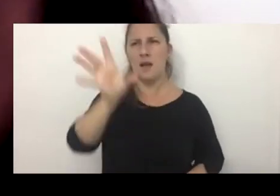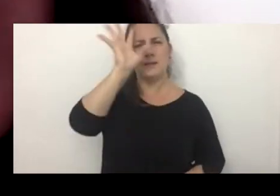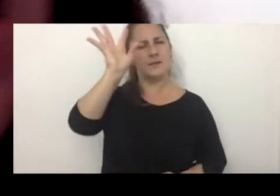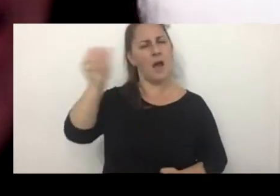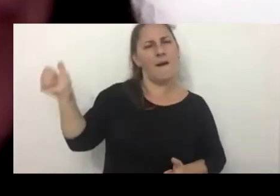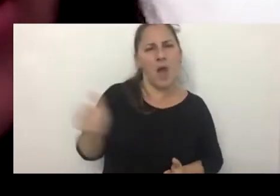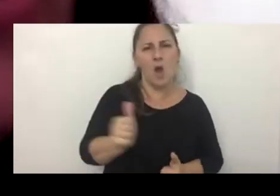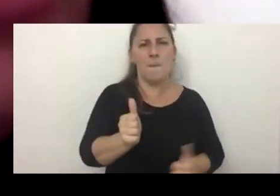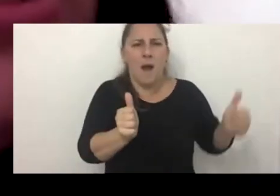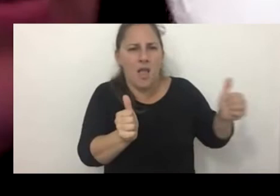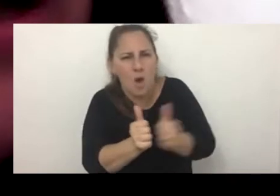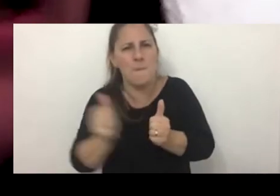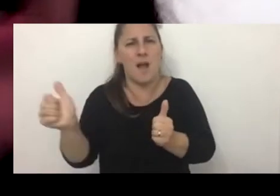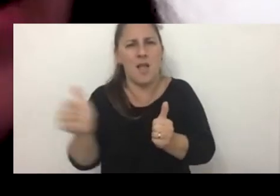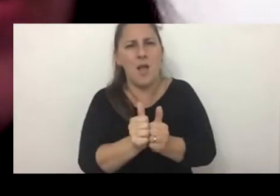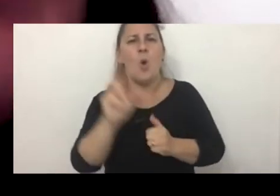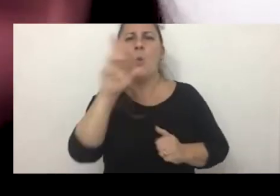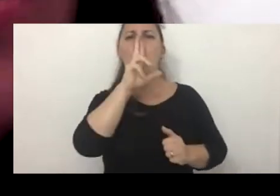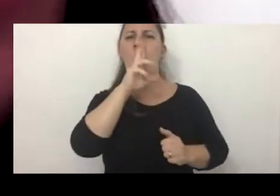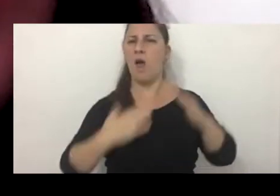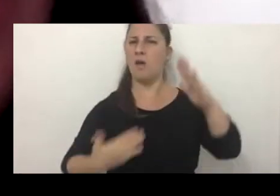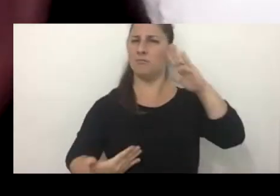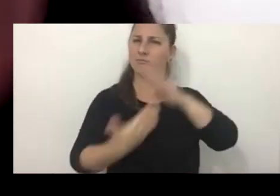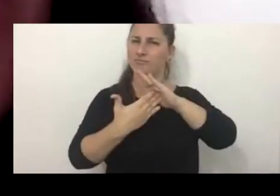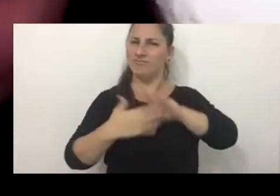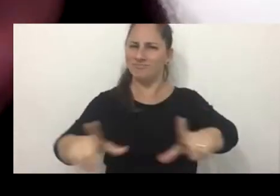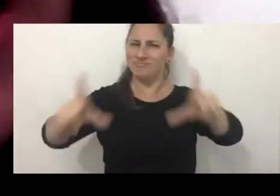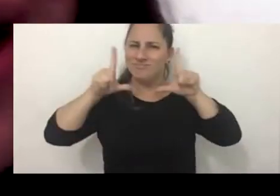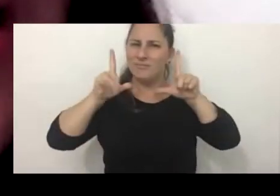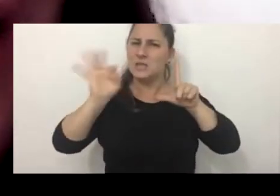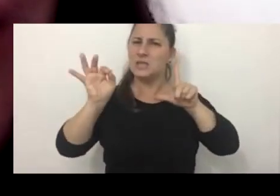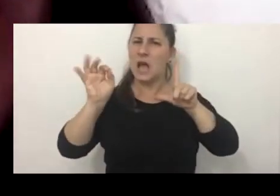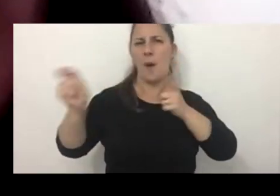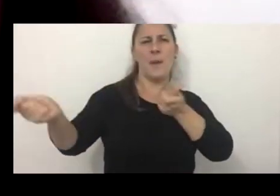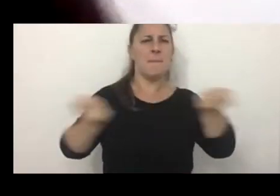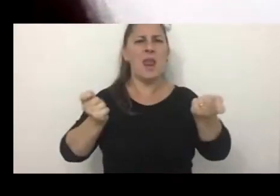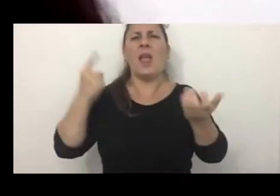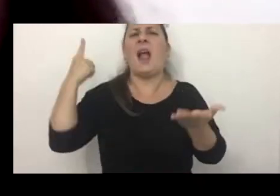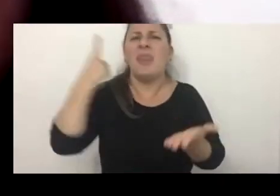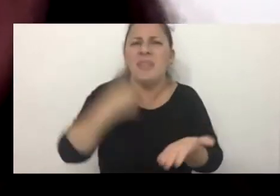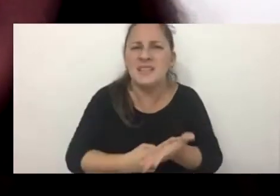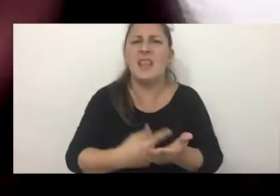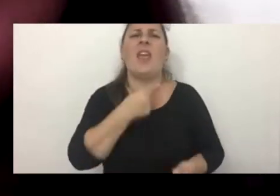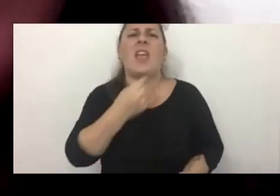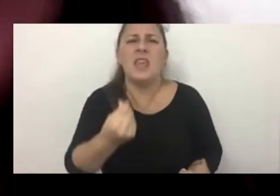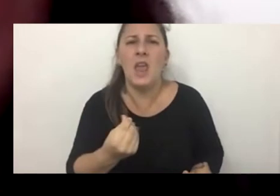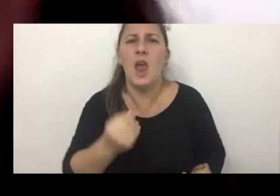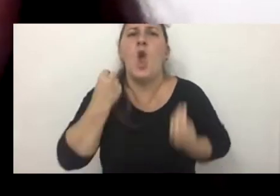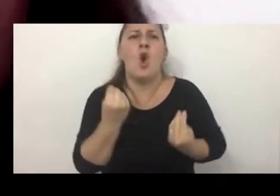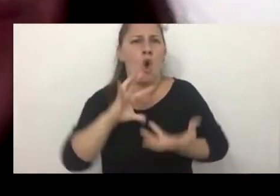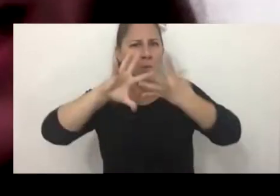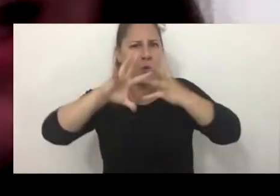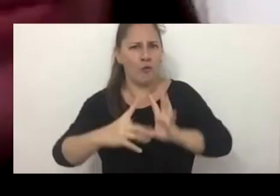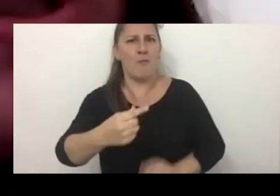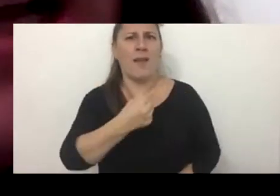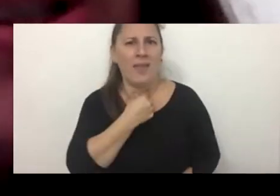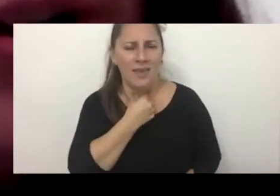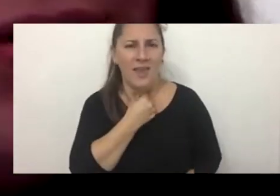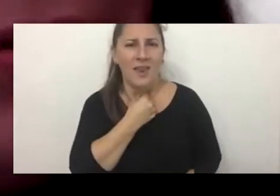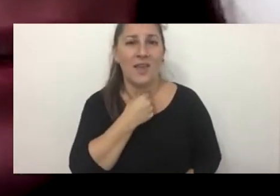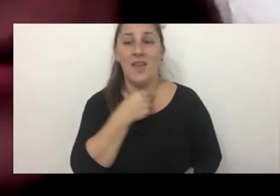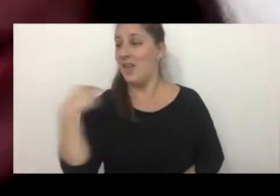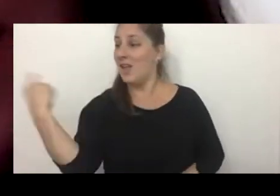Me parece que pasa por ese lado. Por un lado, hay una falta de información general con respecto a la capacidad del